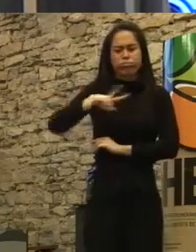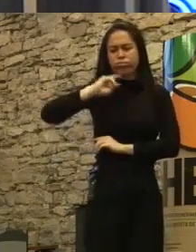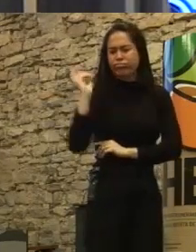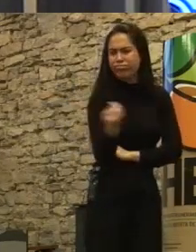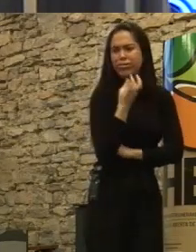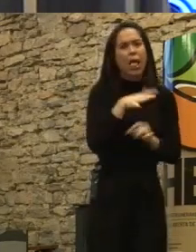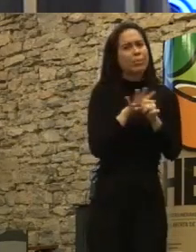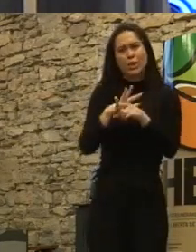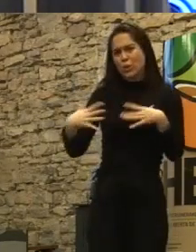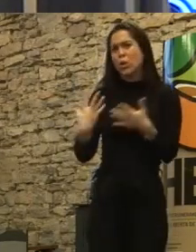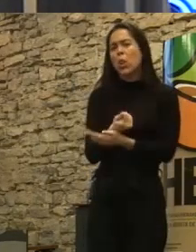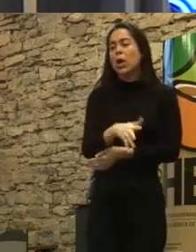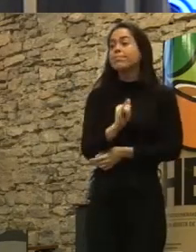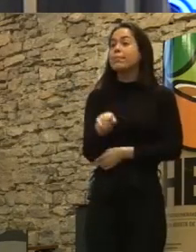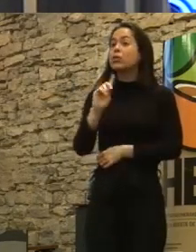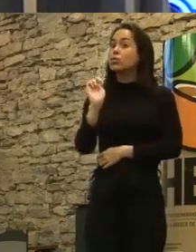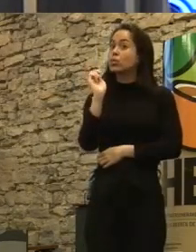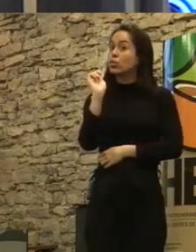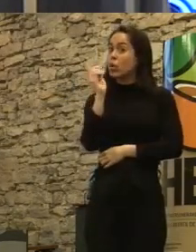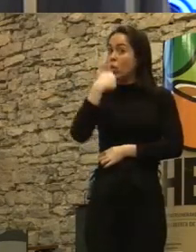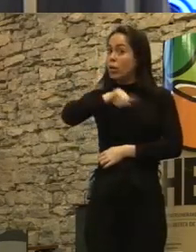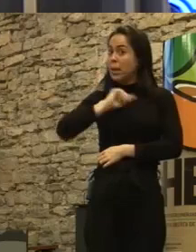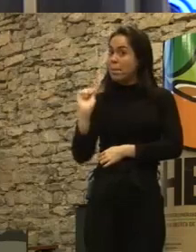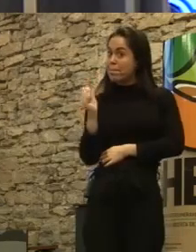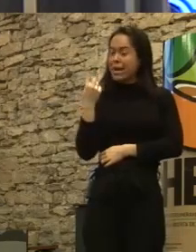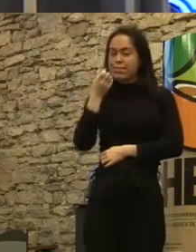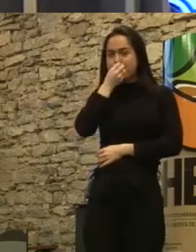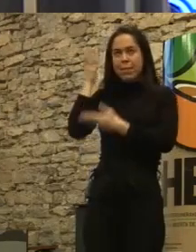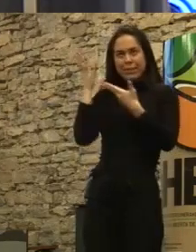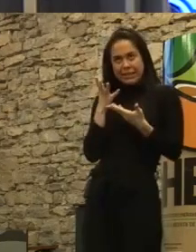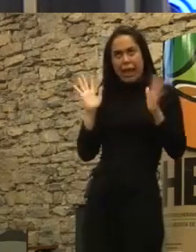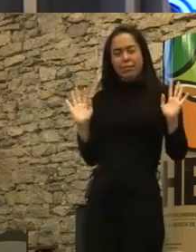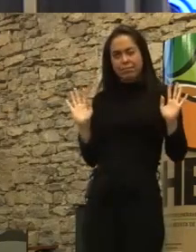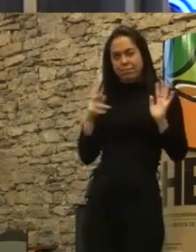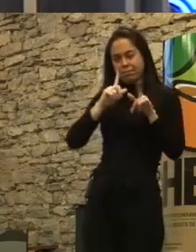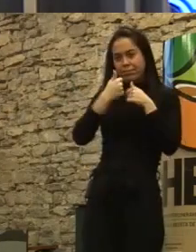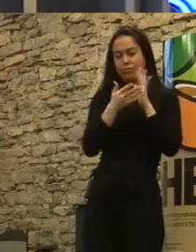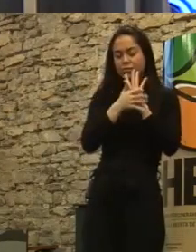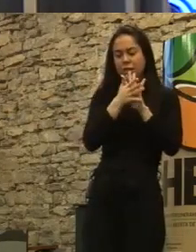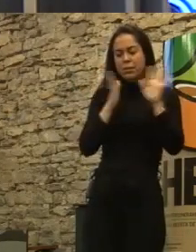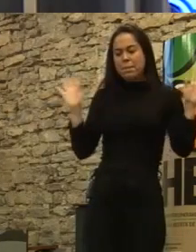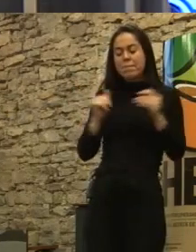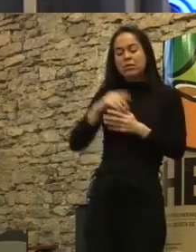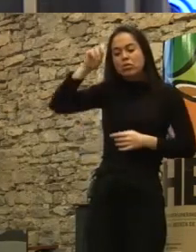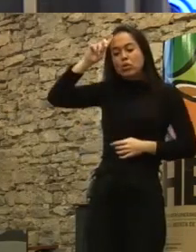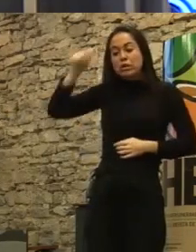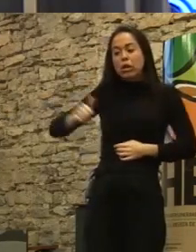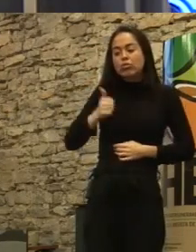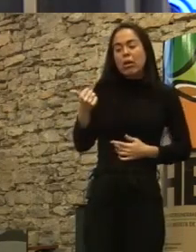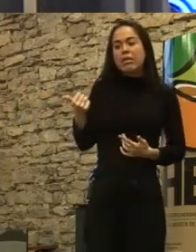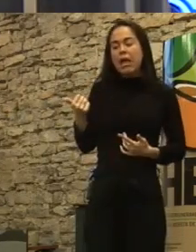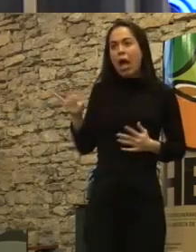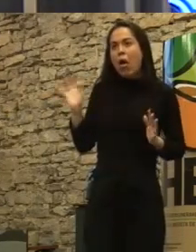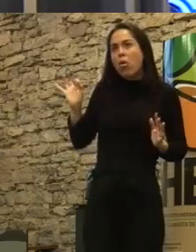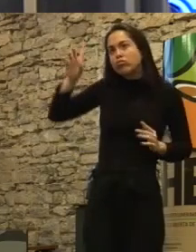hablar nuestra primera invitada. Yo no sé si creen en las casualidades, yo la verdad es que cada vez menos, pero sea por azar o por destino,